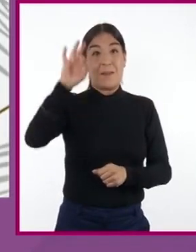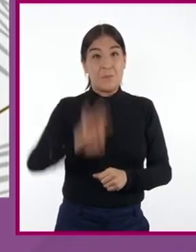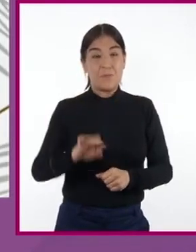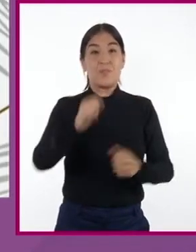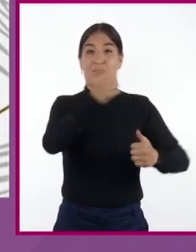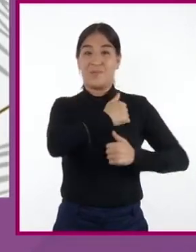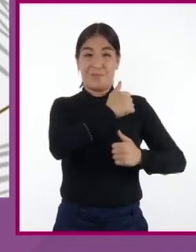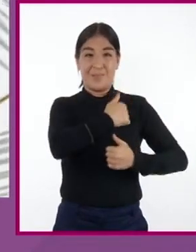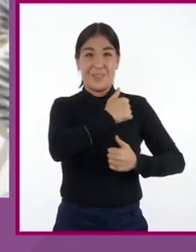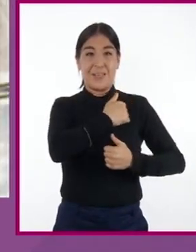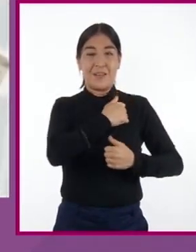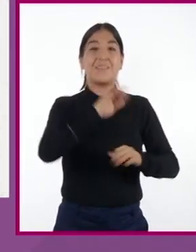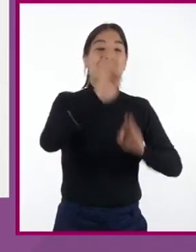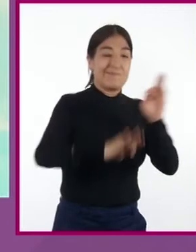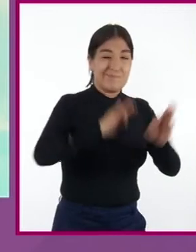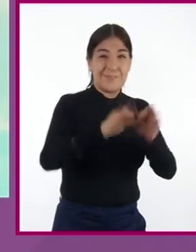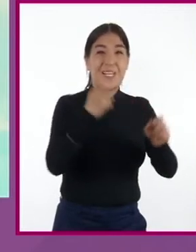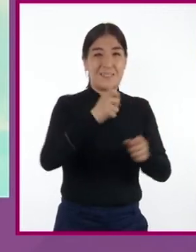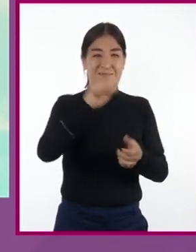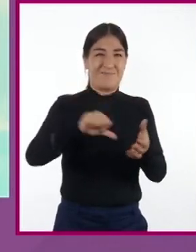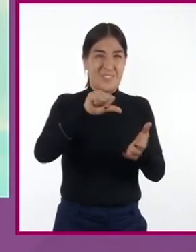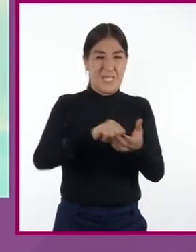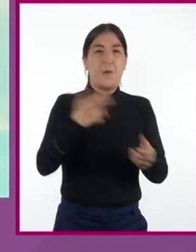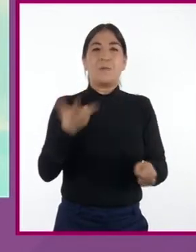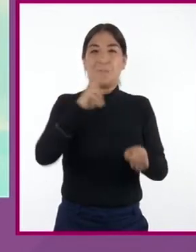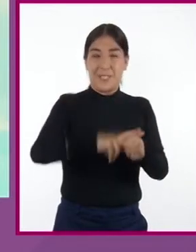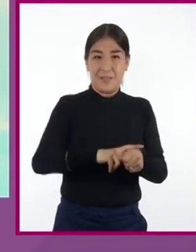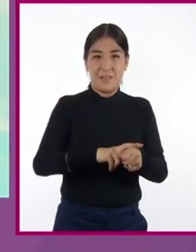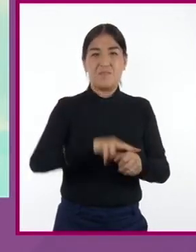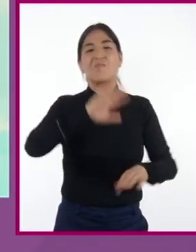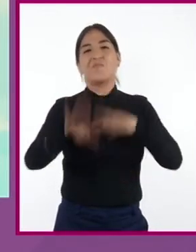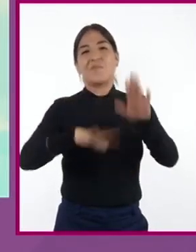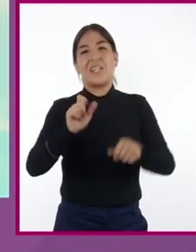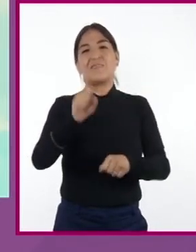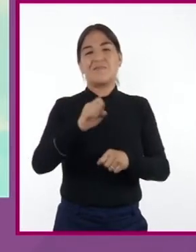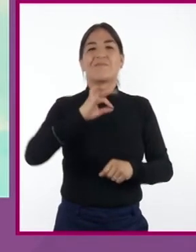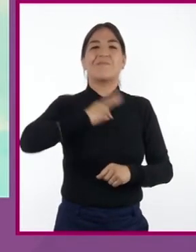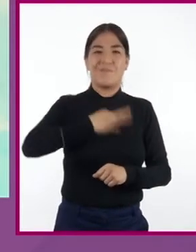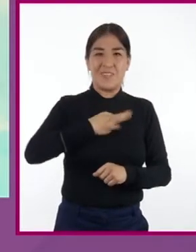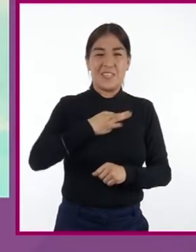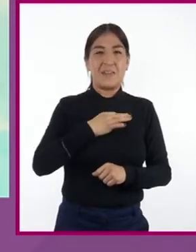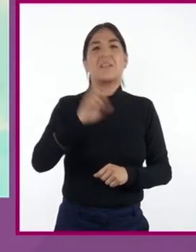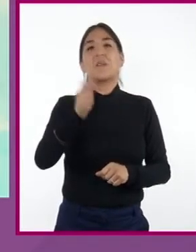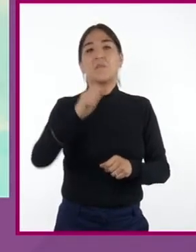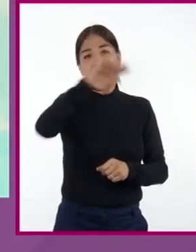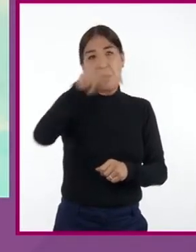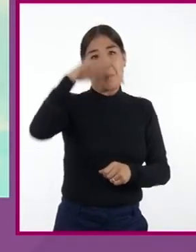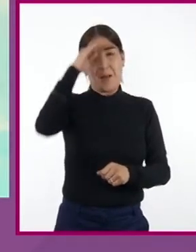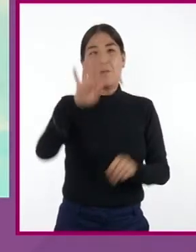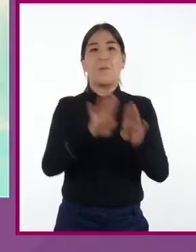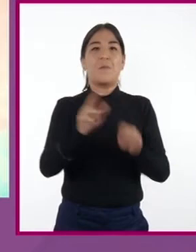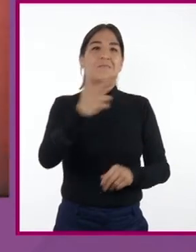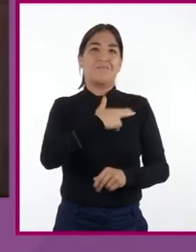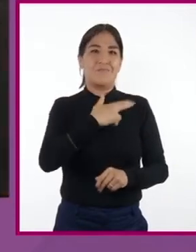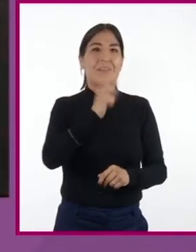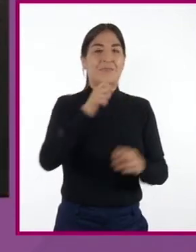los soldados que se atendían en los centros hospitalarios morían por infecciones y no por las heridas recibidas en la